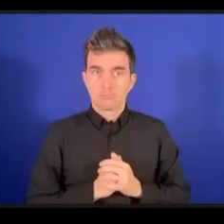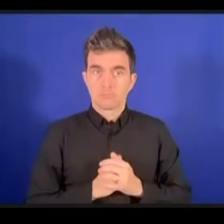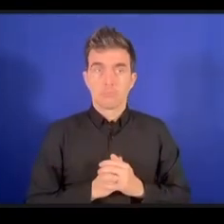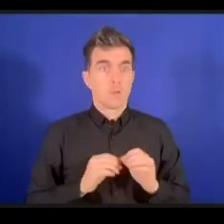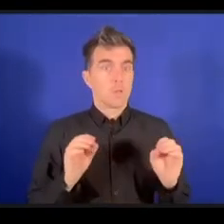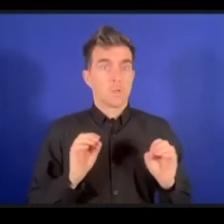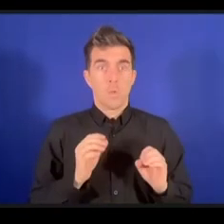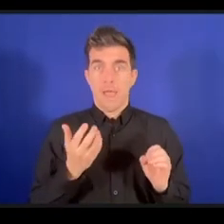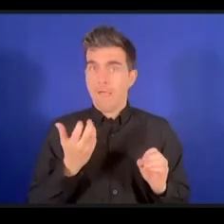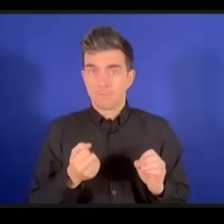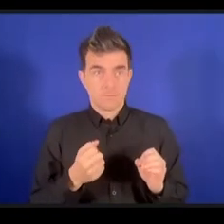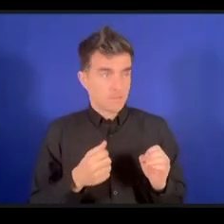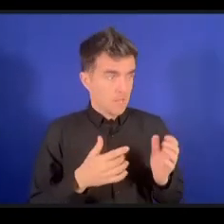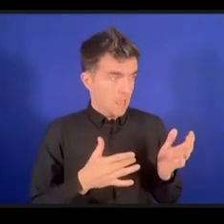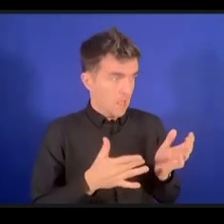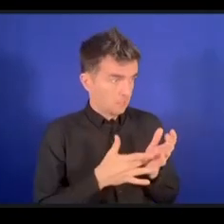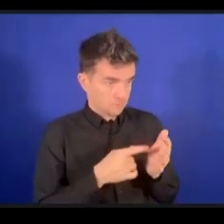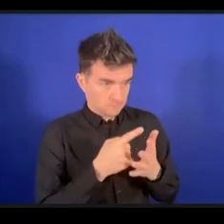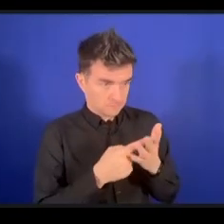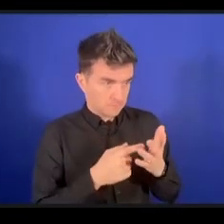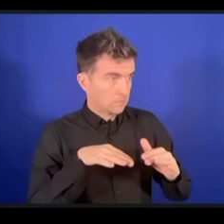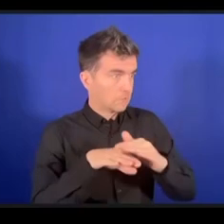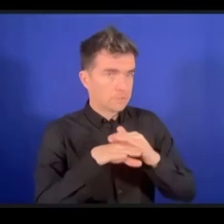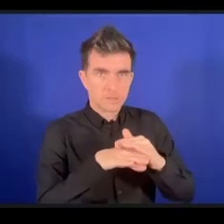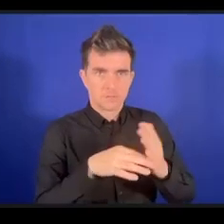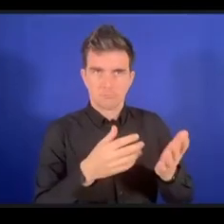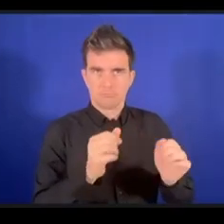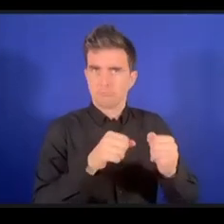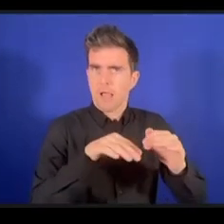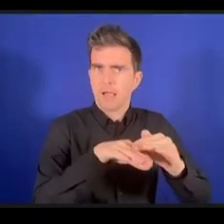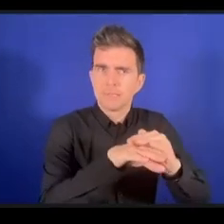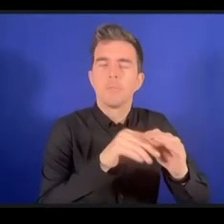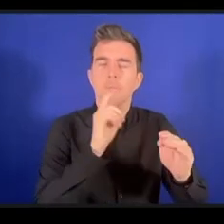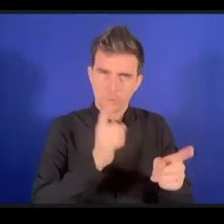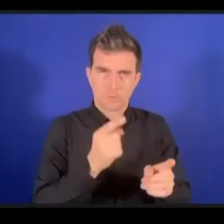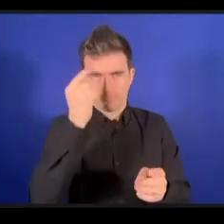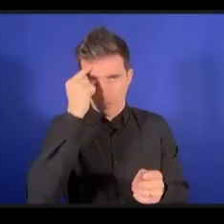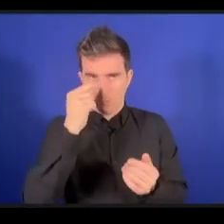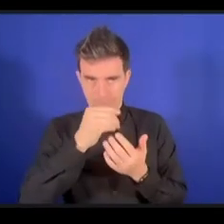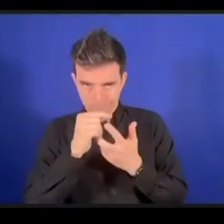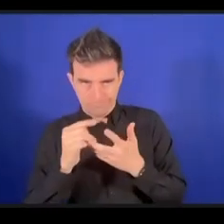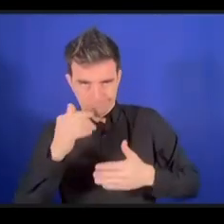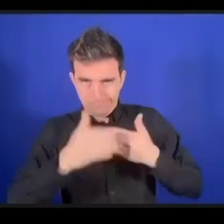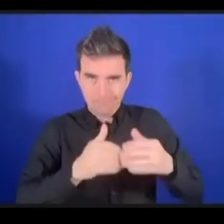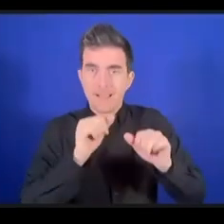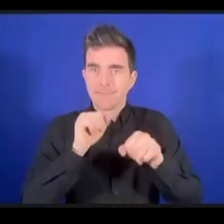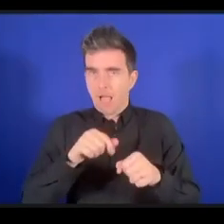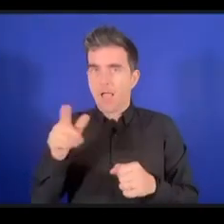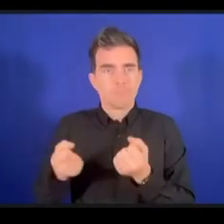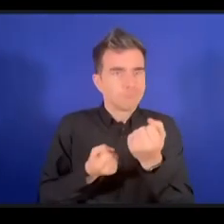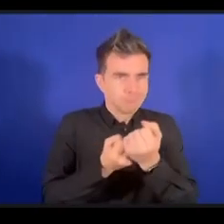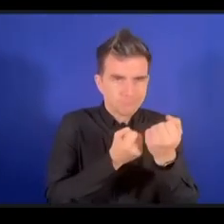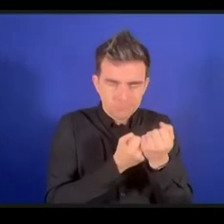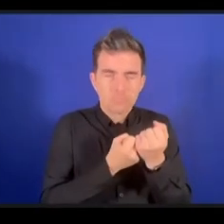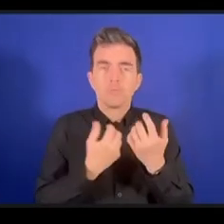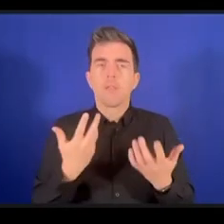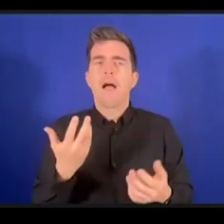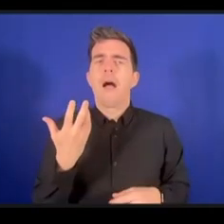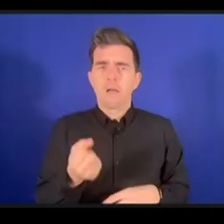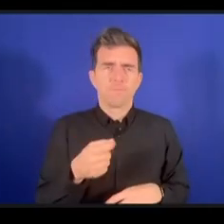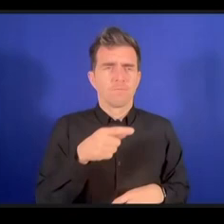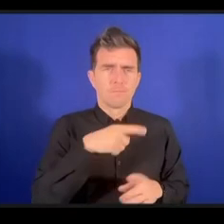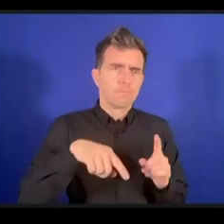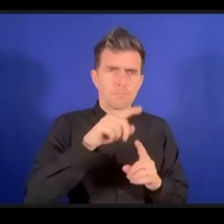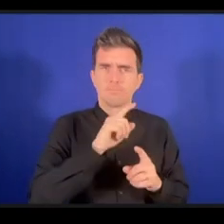físicos exclusivamente que bueno las personas no pueden acceder a un contenido específico que está en